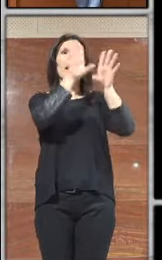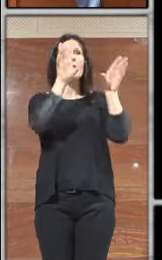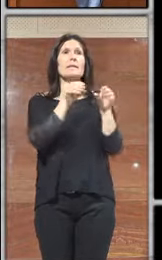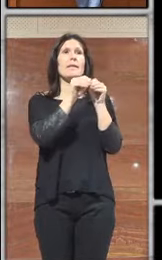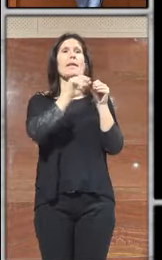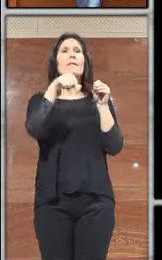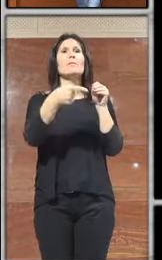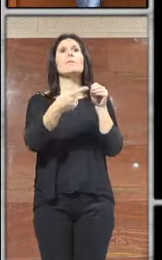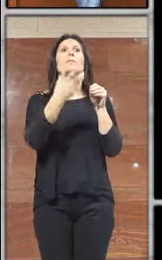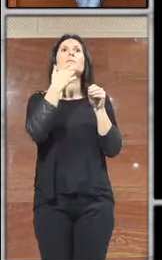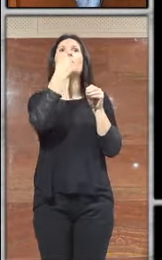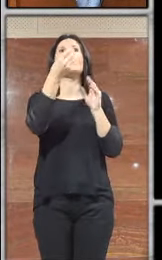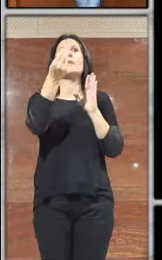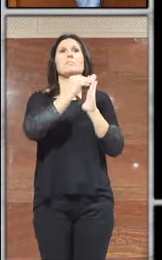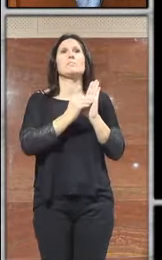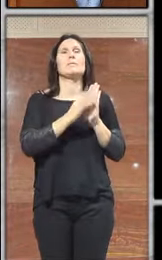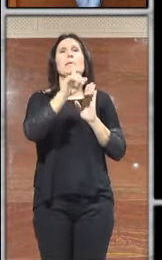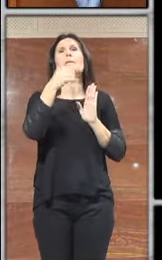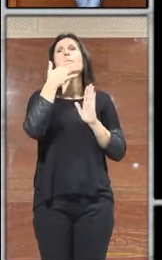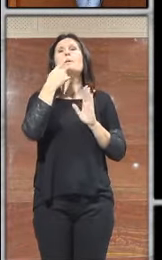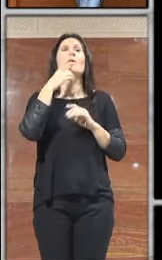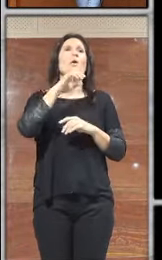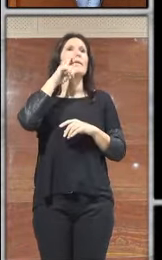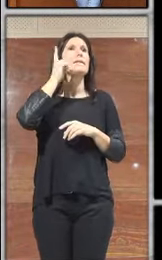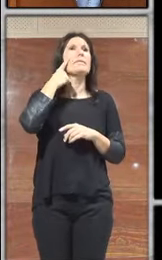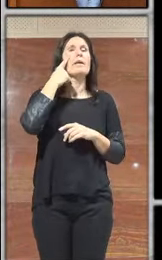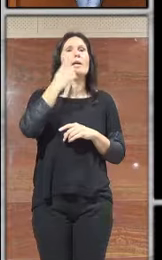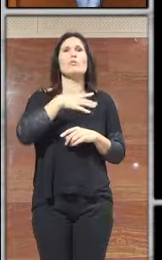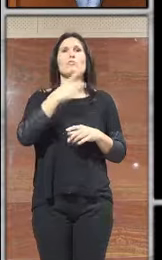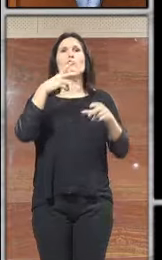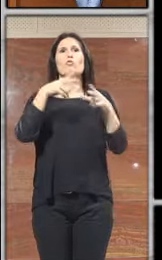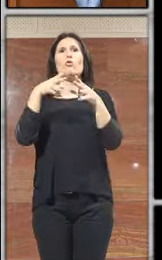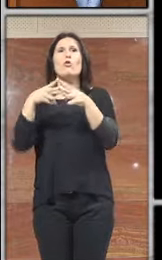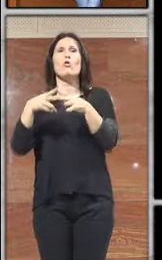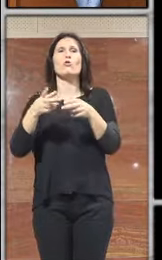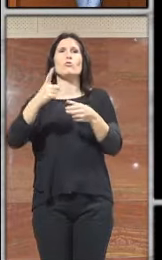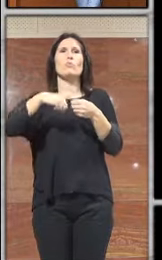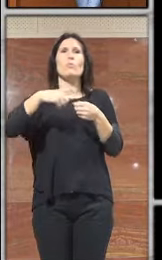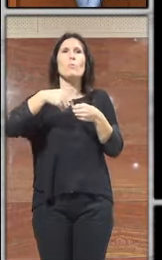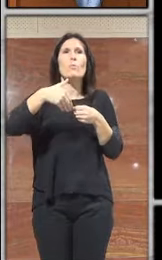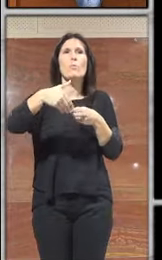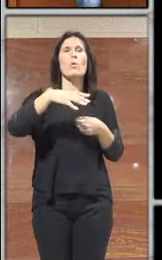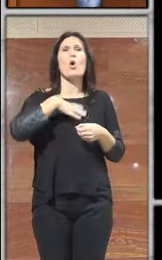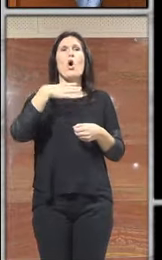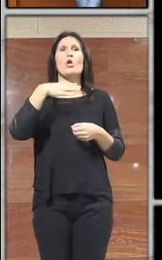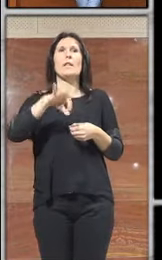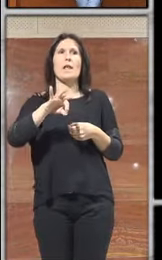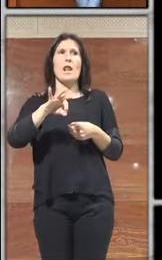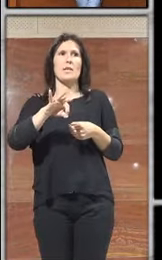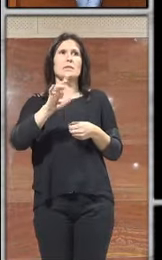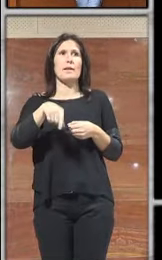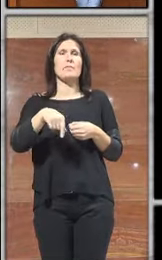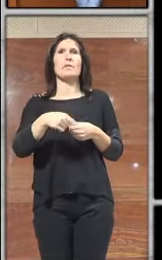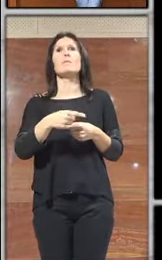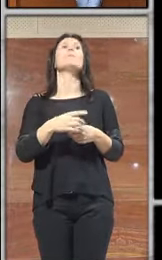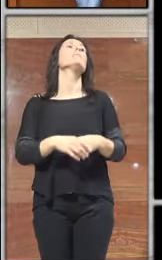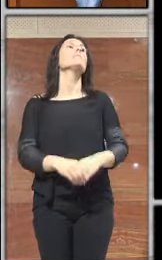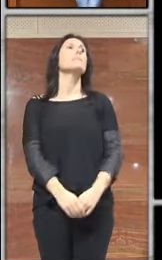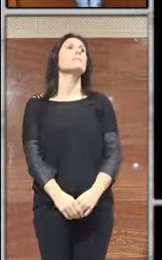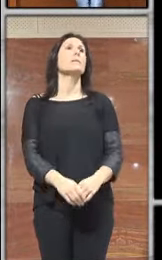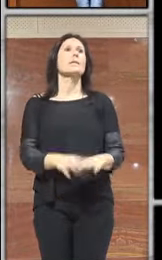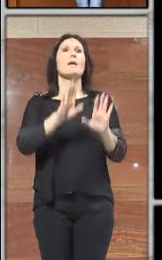faltaría identificar socios potenciales, gente que podríamos involucrar en estas cosas, ¿vale? Y con eso yo creo que habríamos alcanzado nuestros